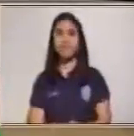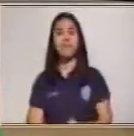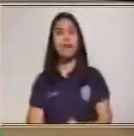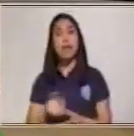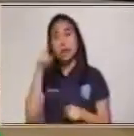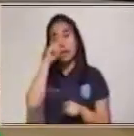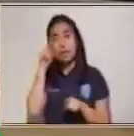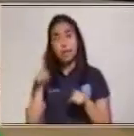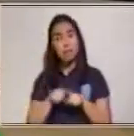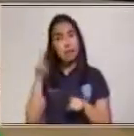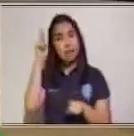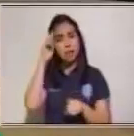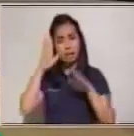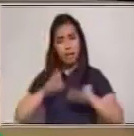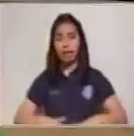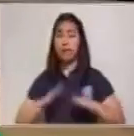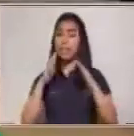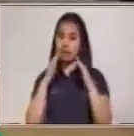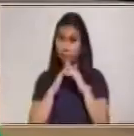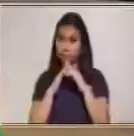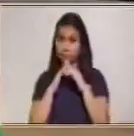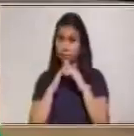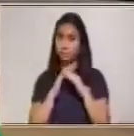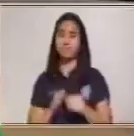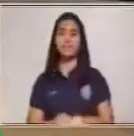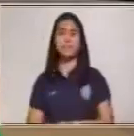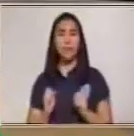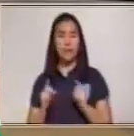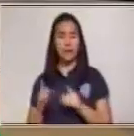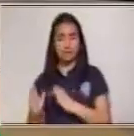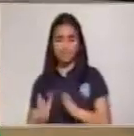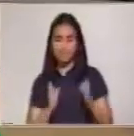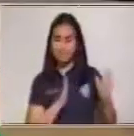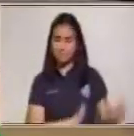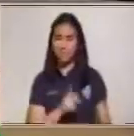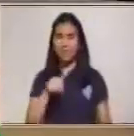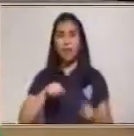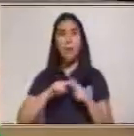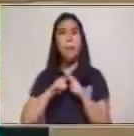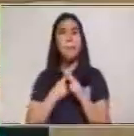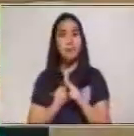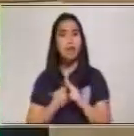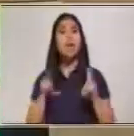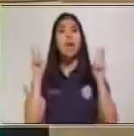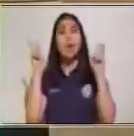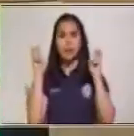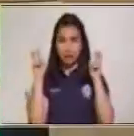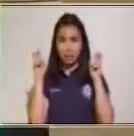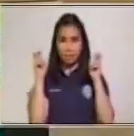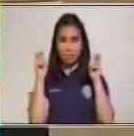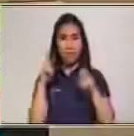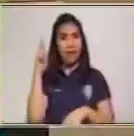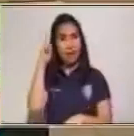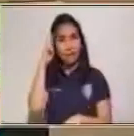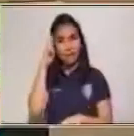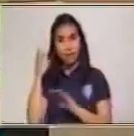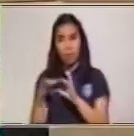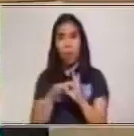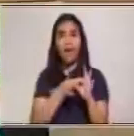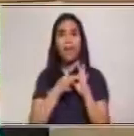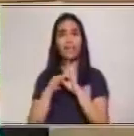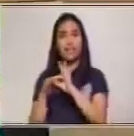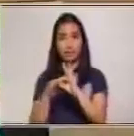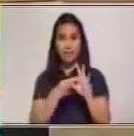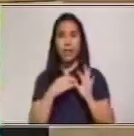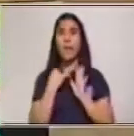recuerda que debes quedarte en casa. Muy bien, vamos a comenzar con el tema que corresponde a la clase de